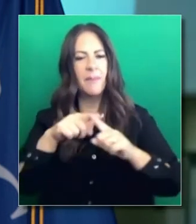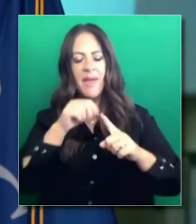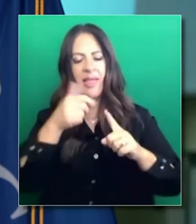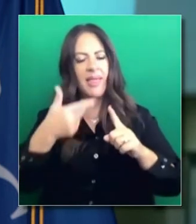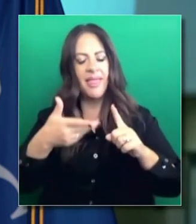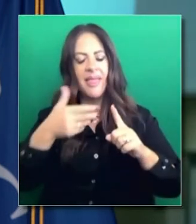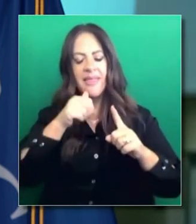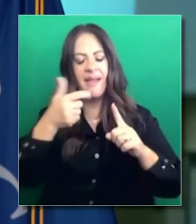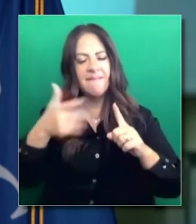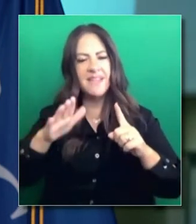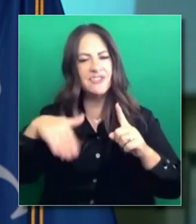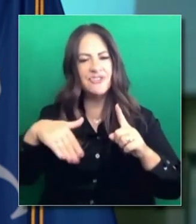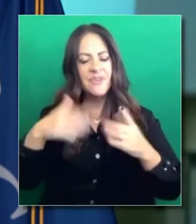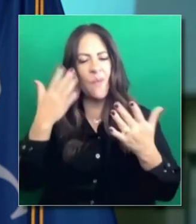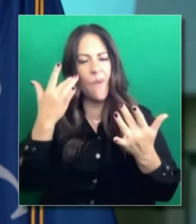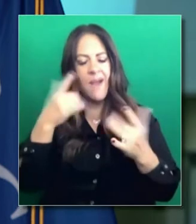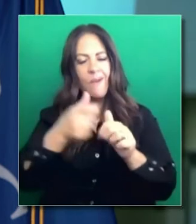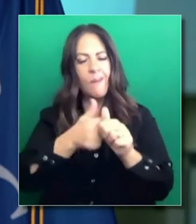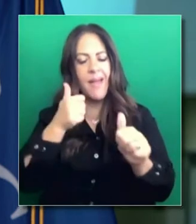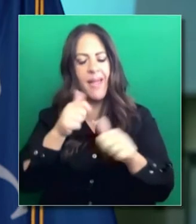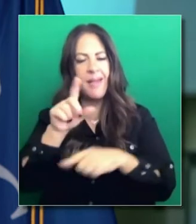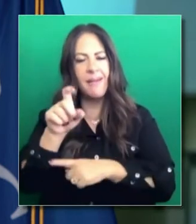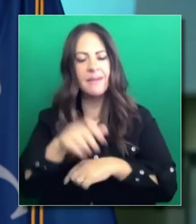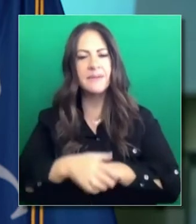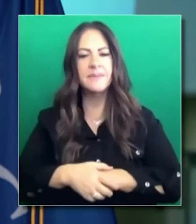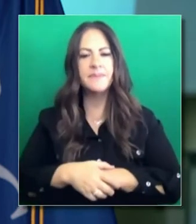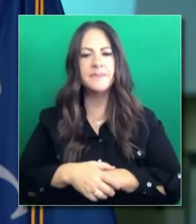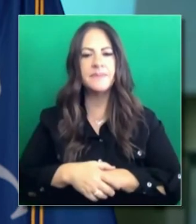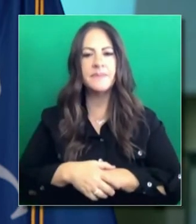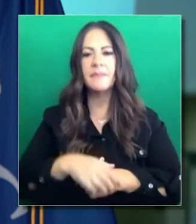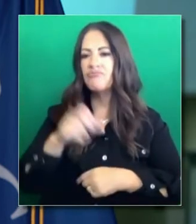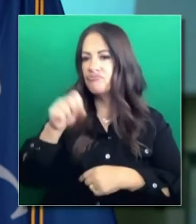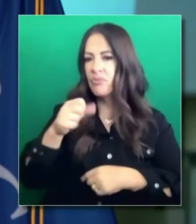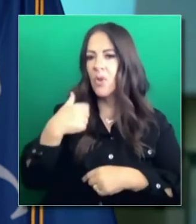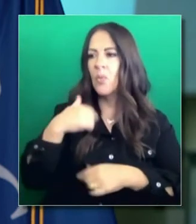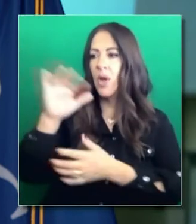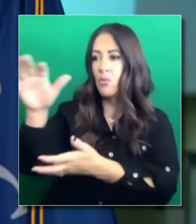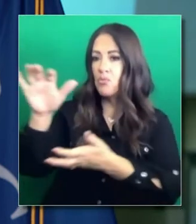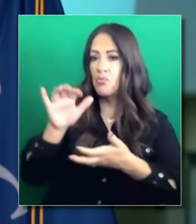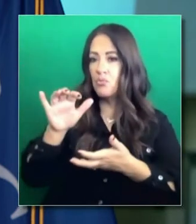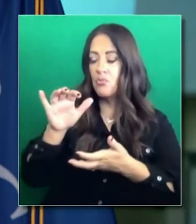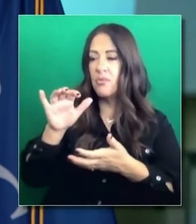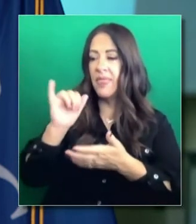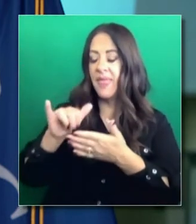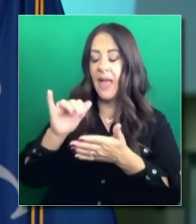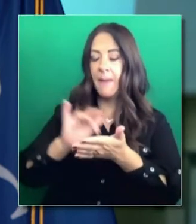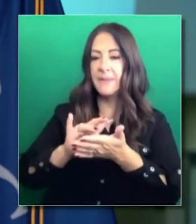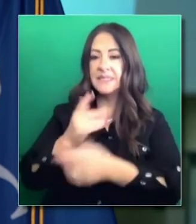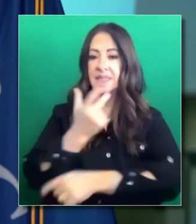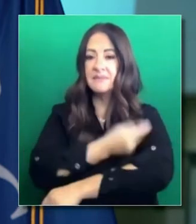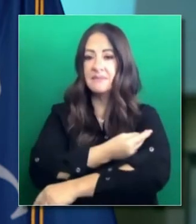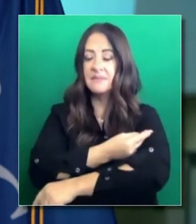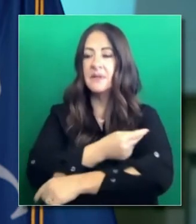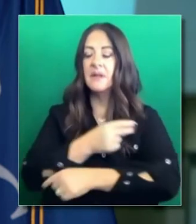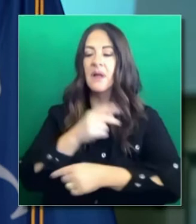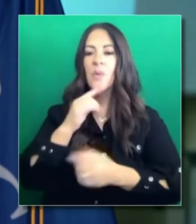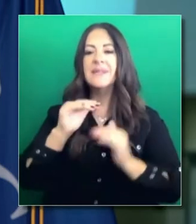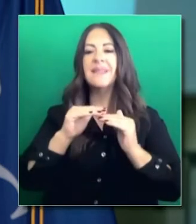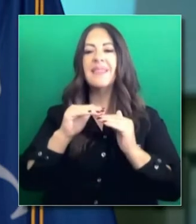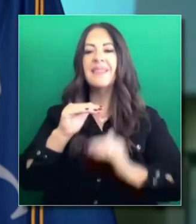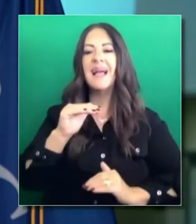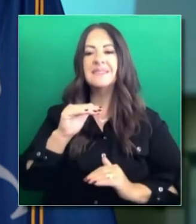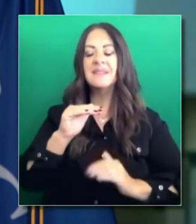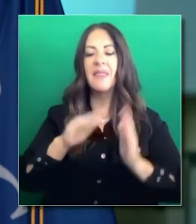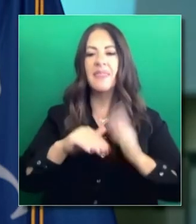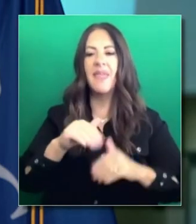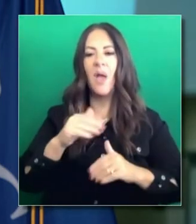están progresando de la manera que usted había descrito. ¿Por qué? Sabemos que el número de dosis llegadas al Estado han producido menos